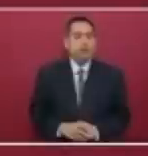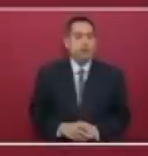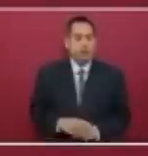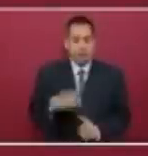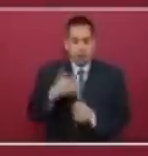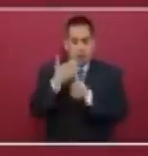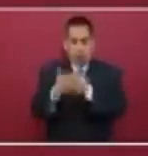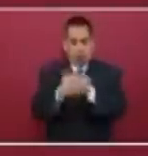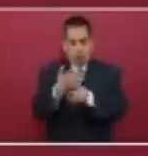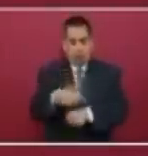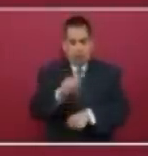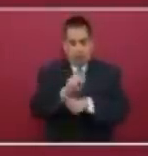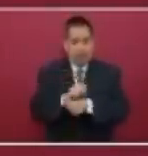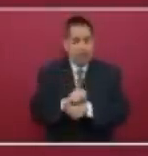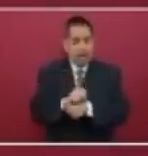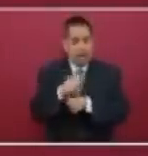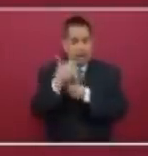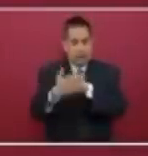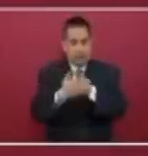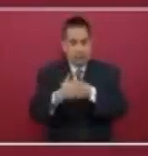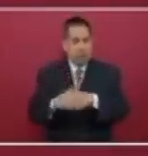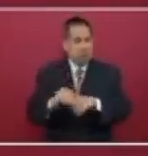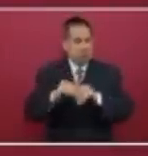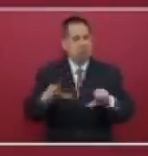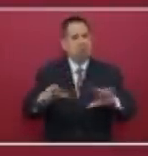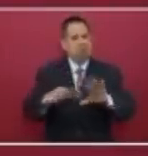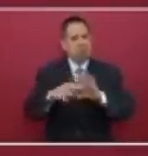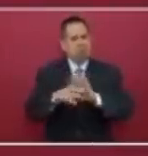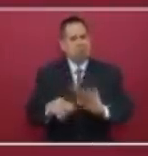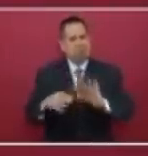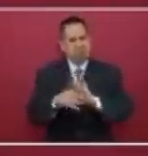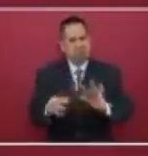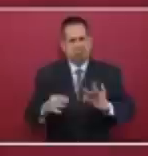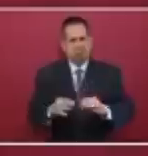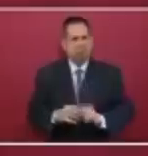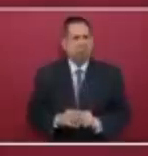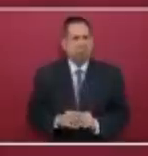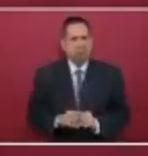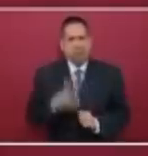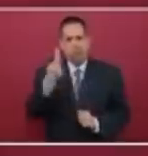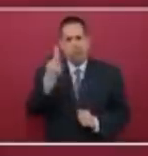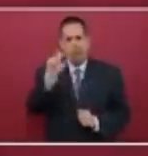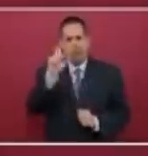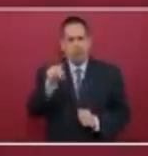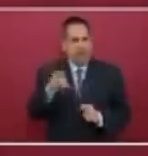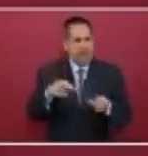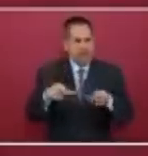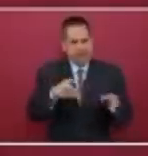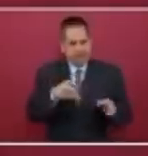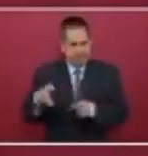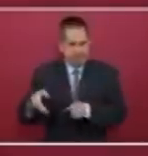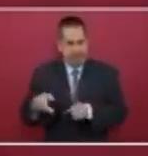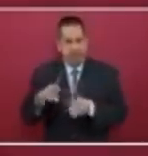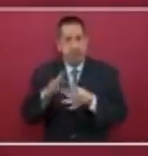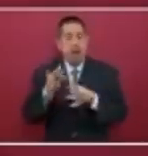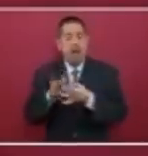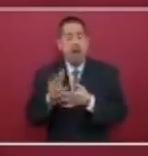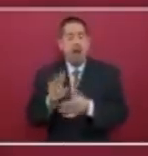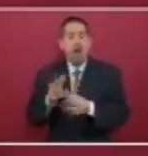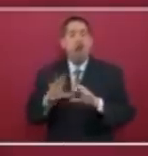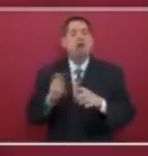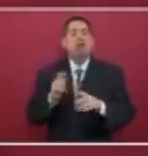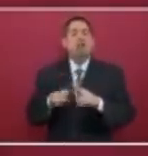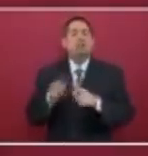próxima vamos a conocer él en plan para el fortalecimiento